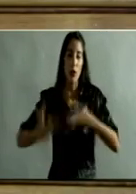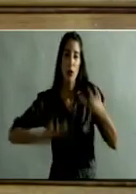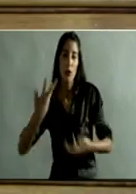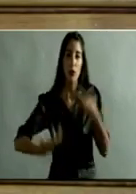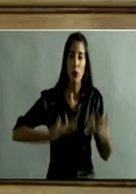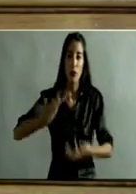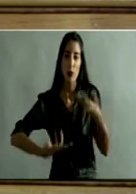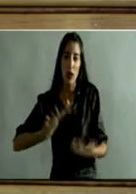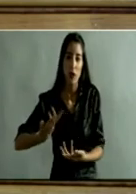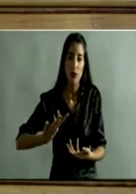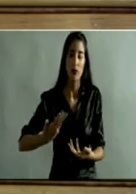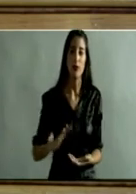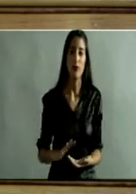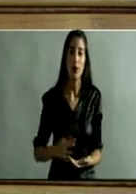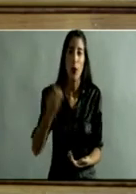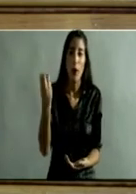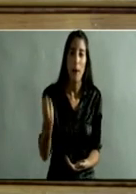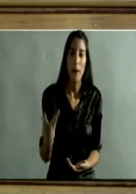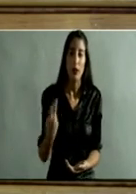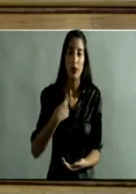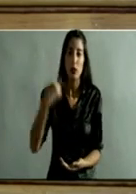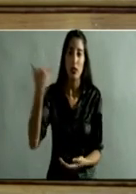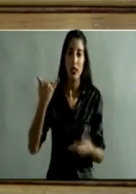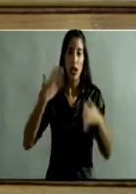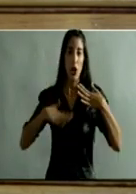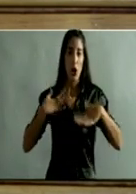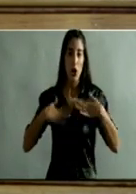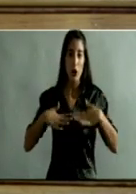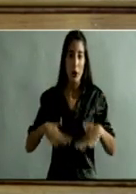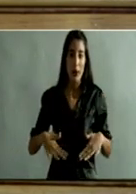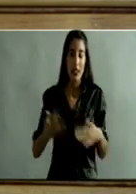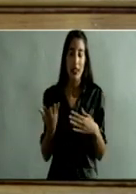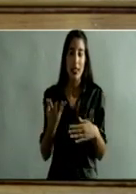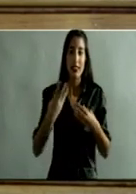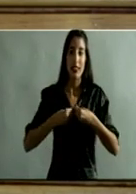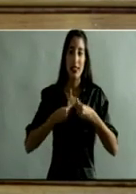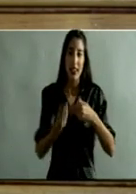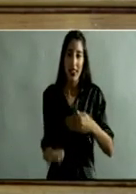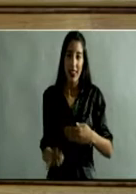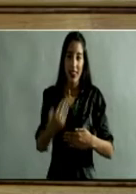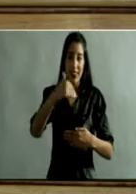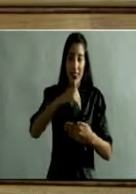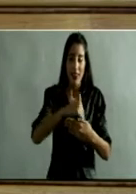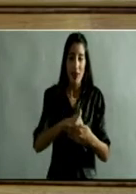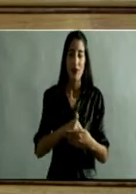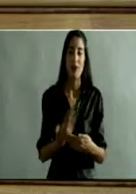Que salía de esos dedos Porque yo tenía ropa puesta Pero sentía que me traspasaba Hasta dentro del cuerpo